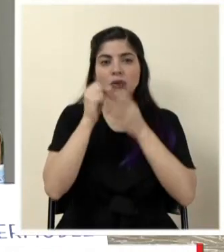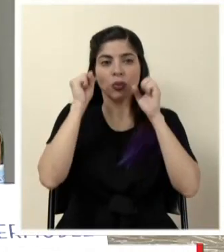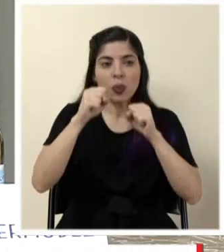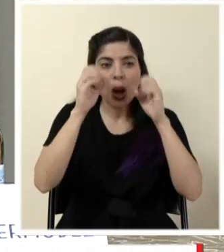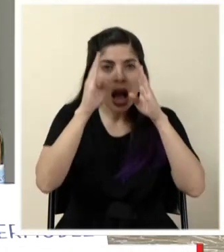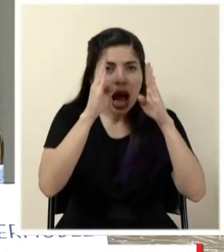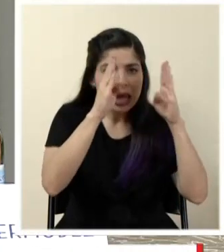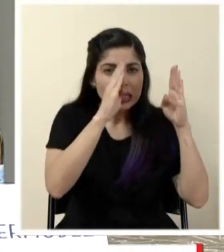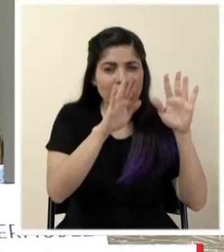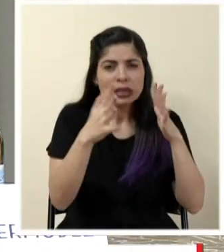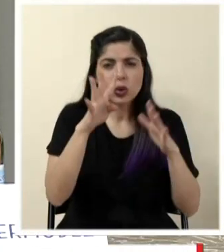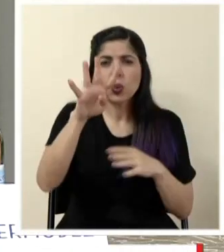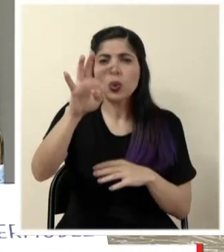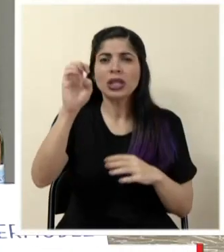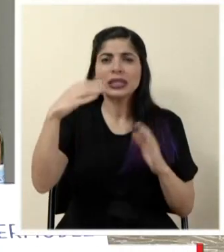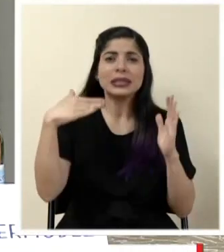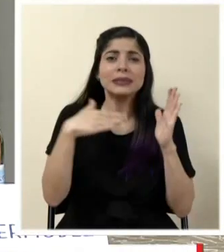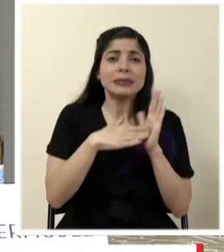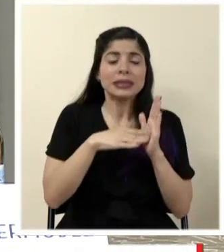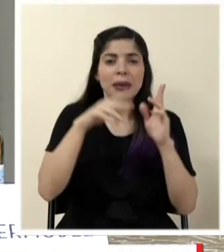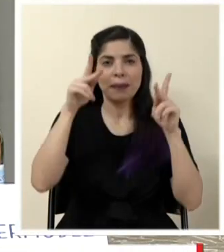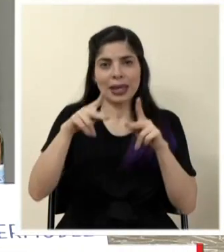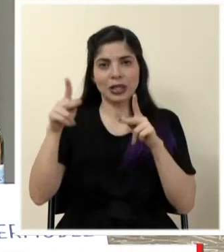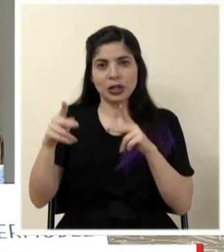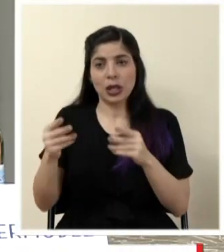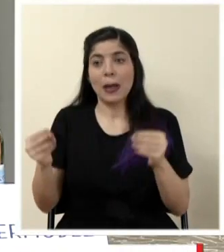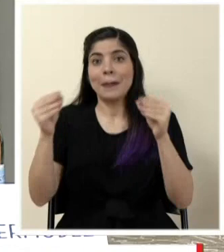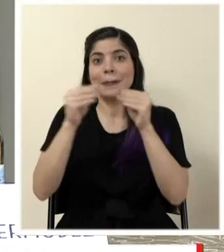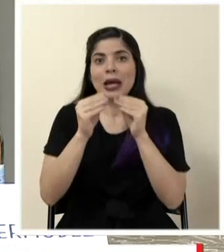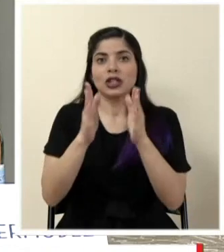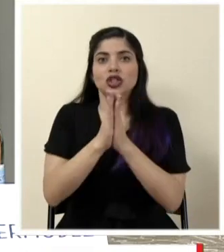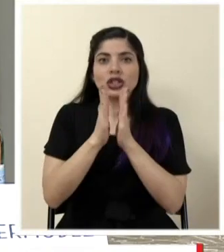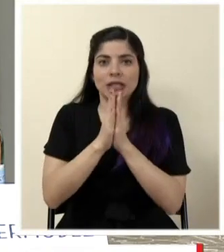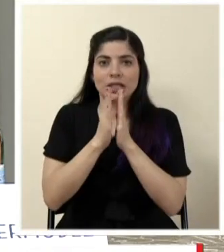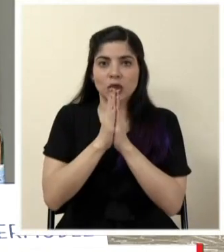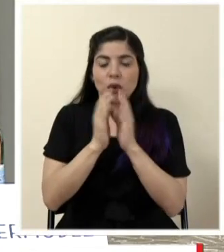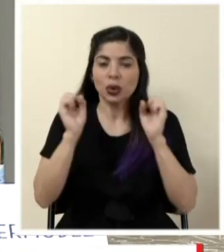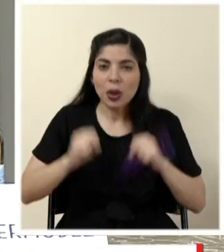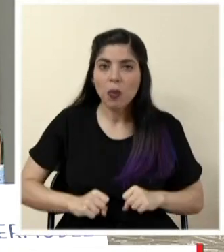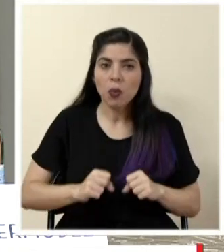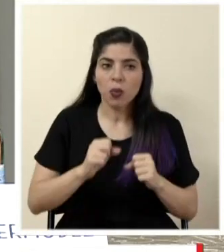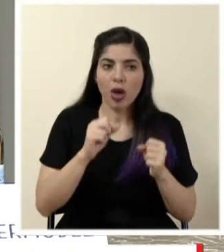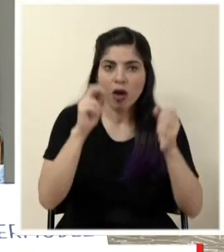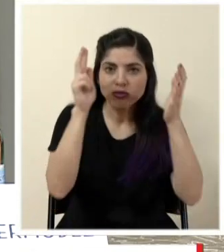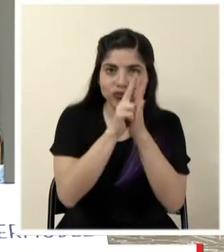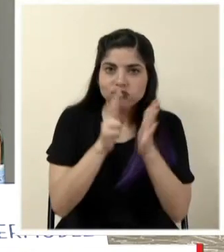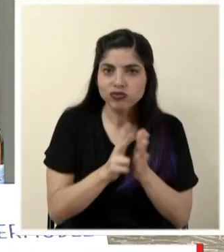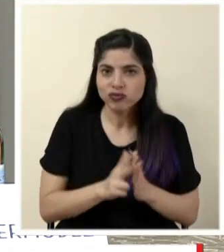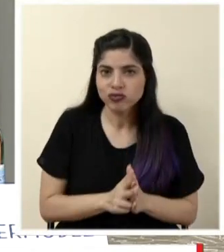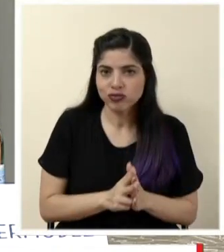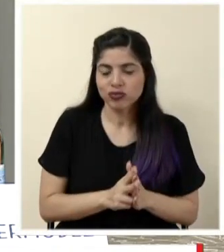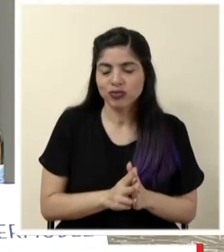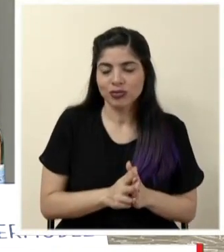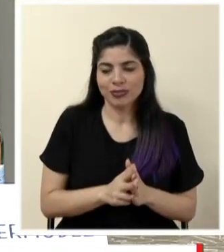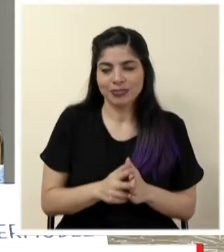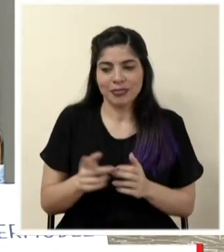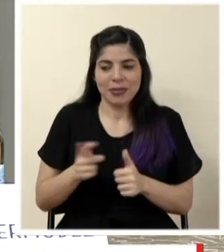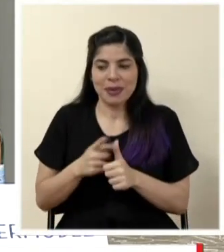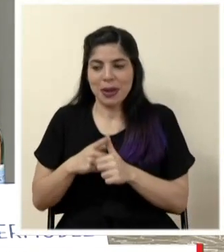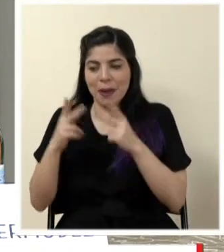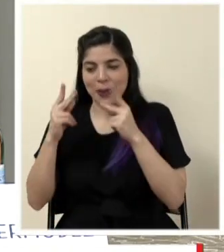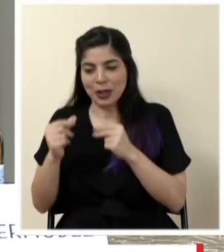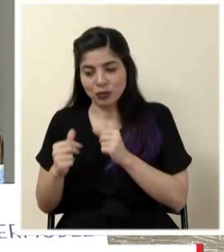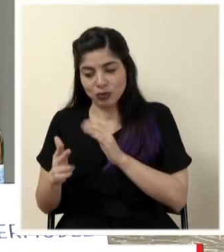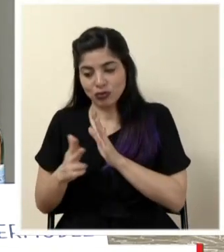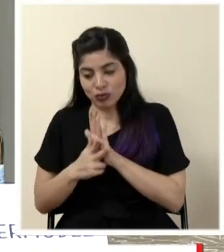de 400.000 personas o solicitudes más que puedan ser aprobadas. Obviamente, habiéndose aprobado el